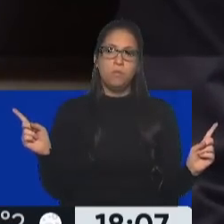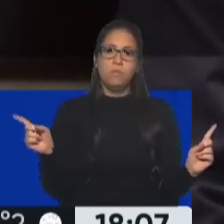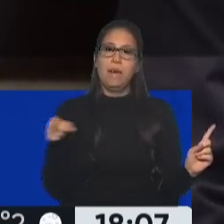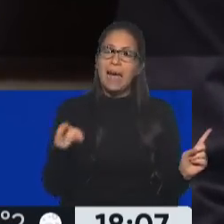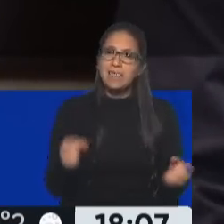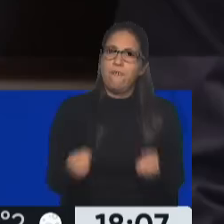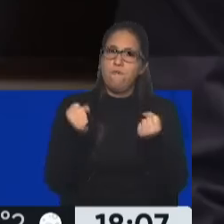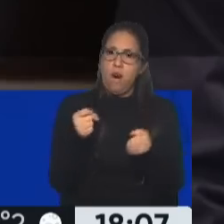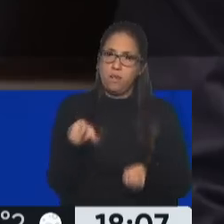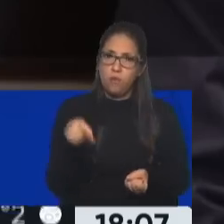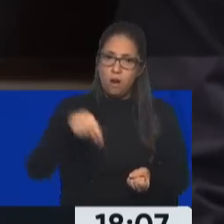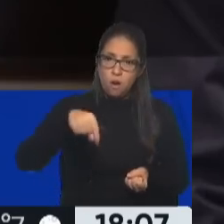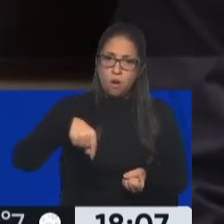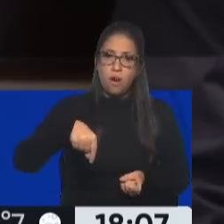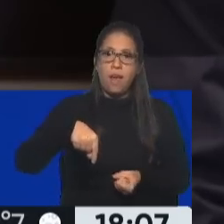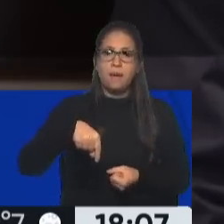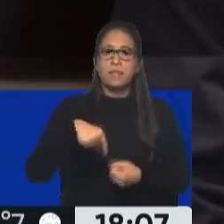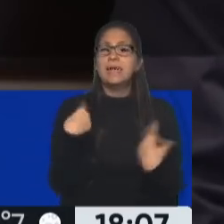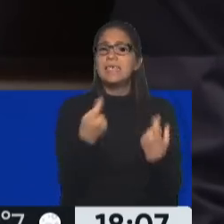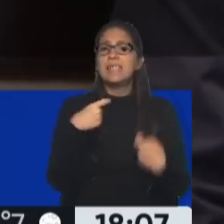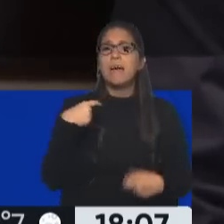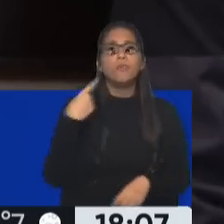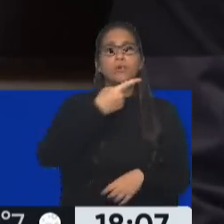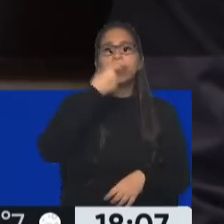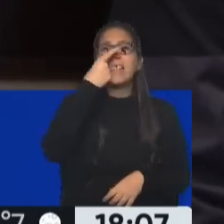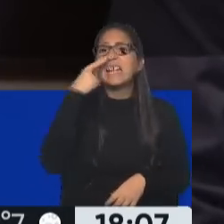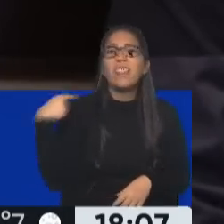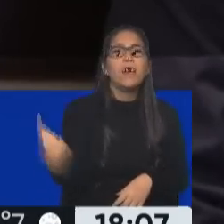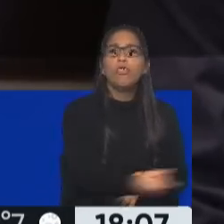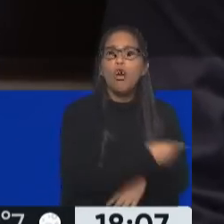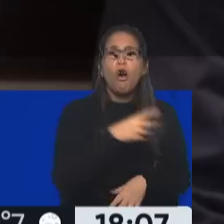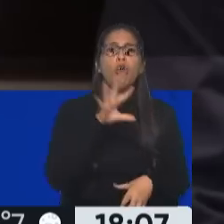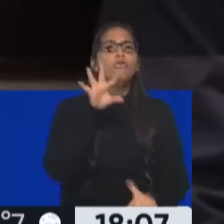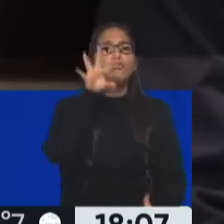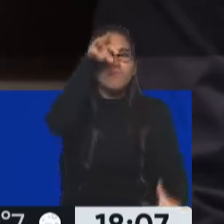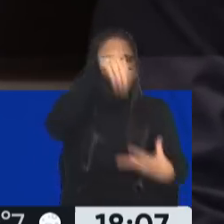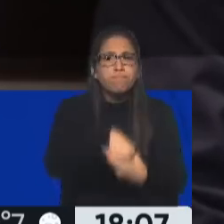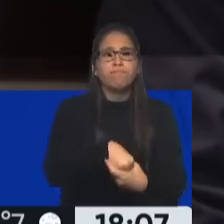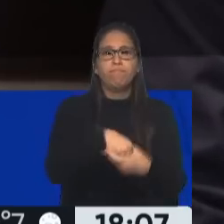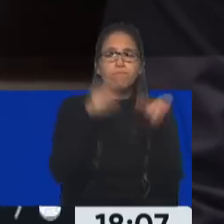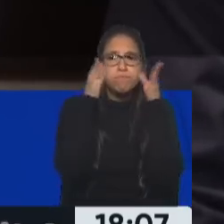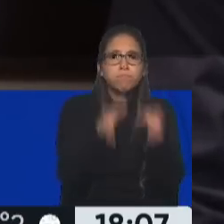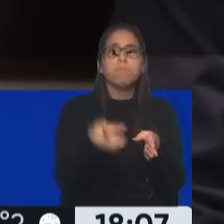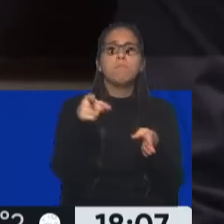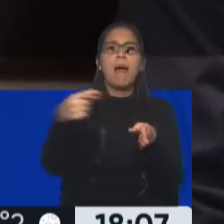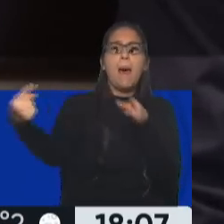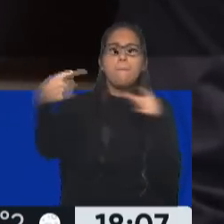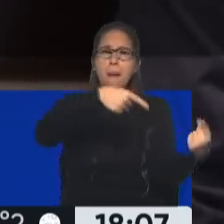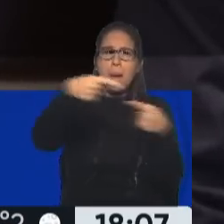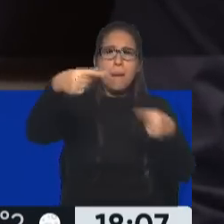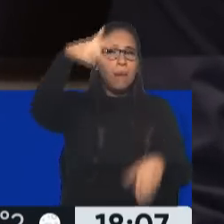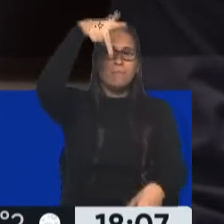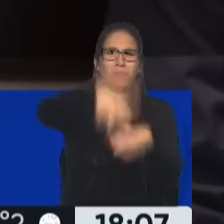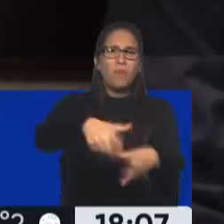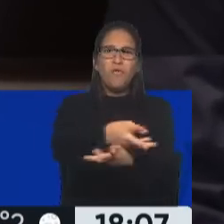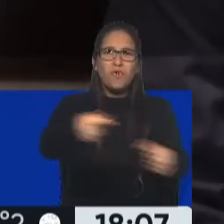here. It will take everyone's interest in ending this conflict